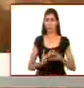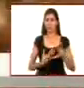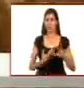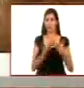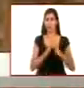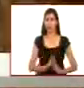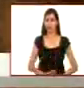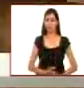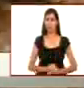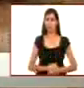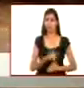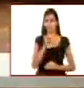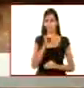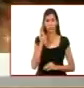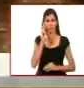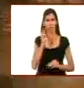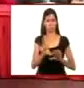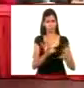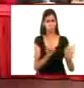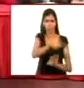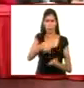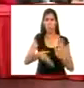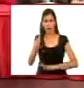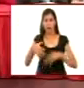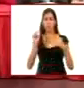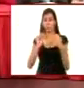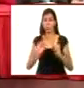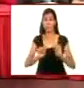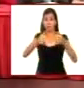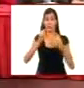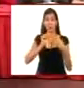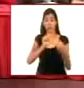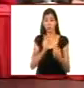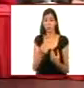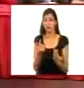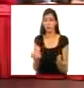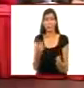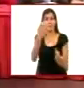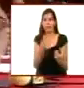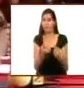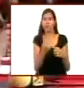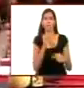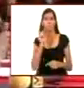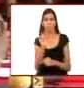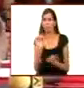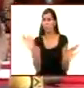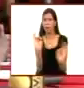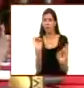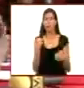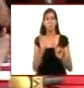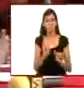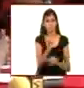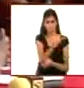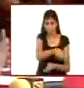Bienvenido. Seguro, profesor. Iniciado el debate y con la falta de argumentos por parte de representantes de